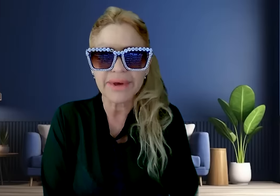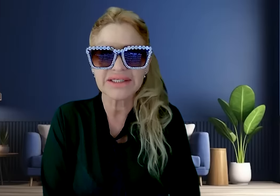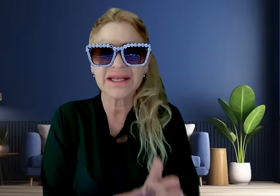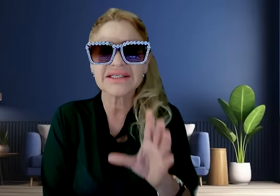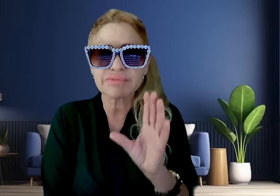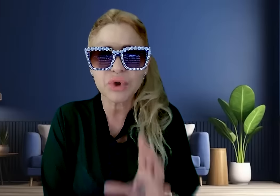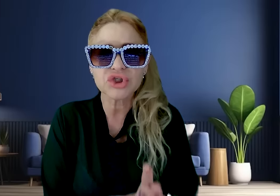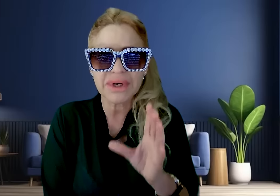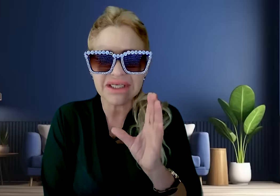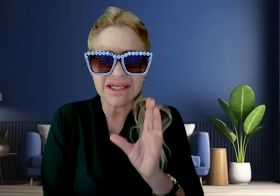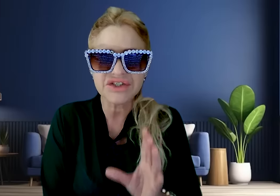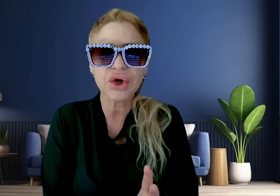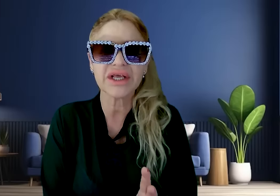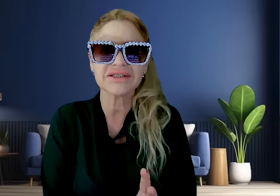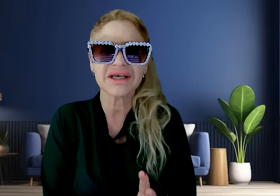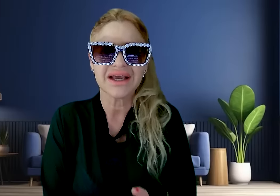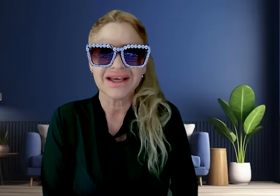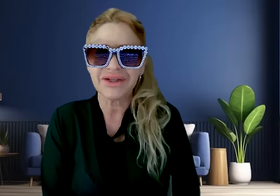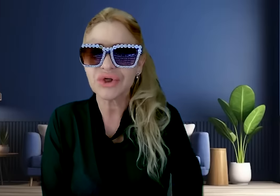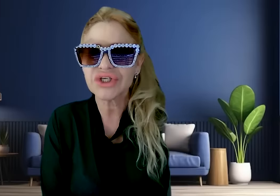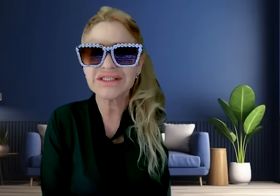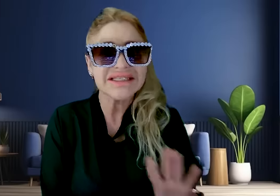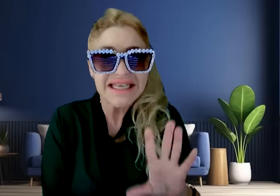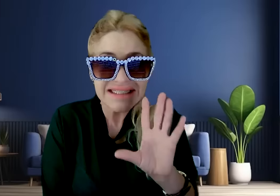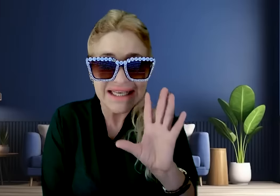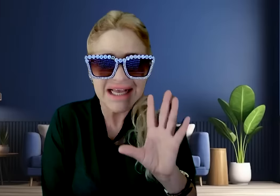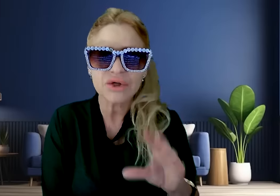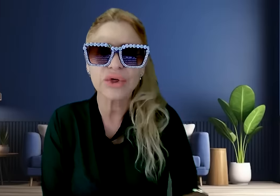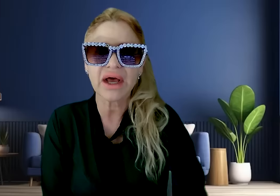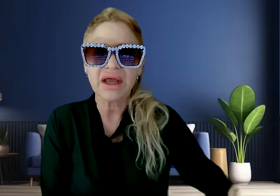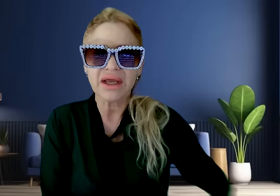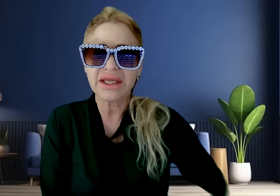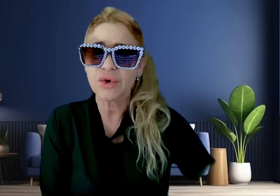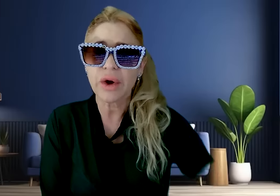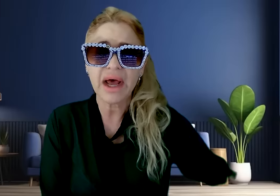con cabeza en estas próximas elecciones, entonces